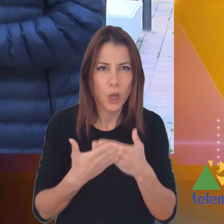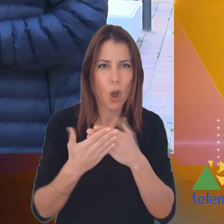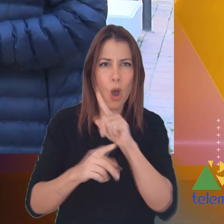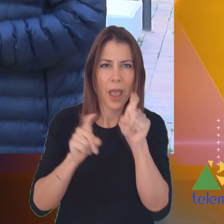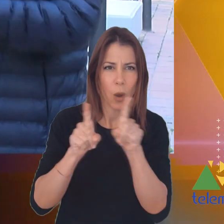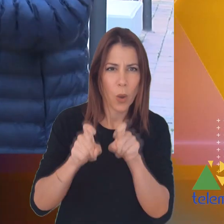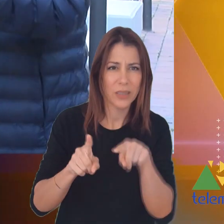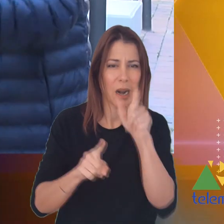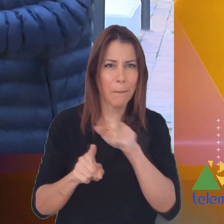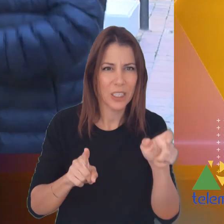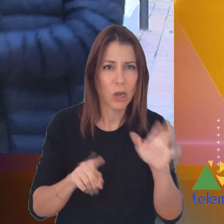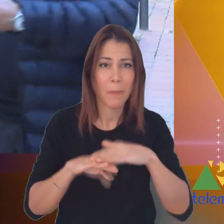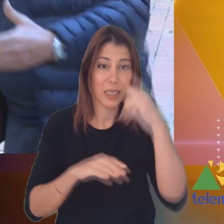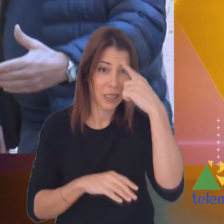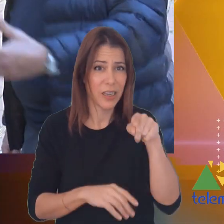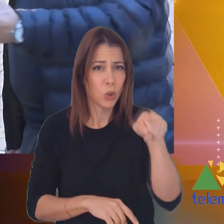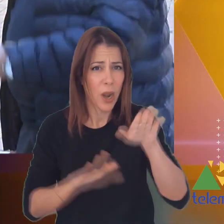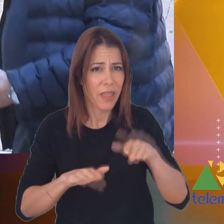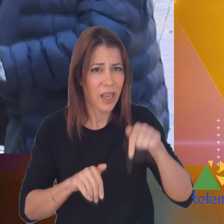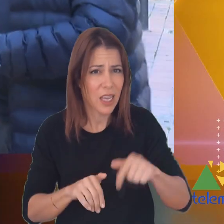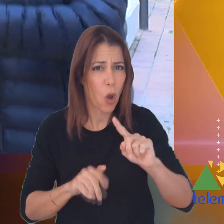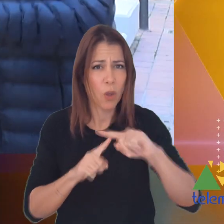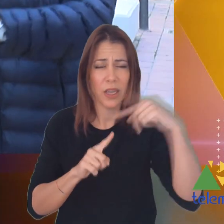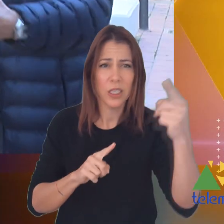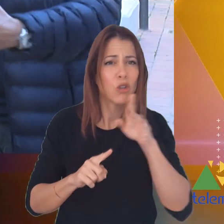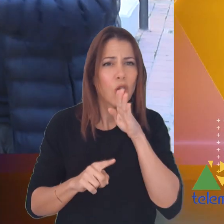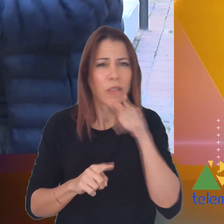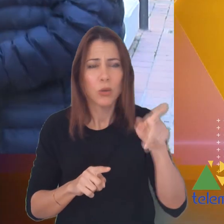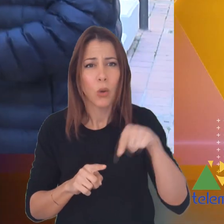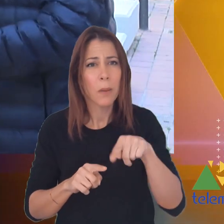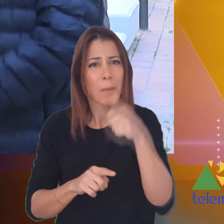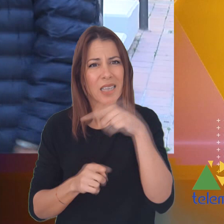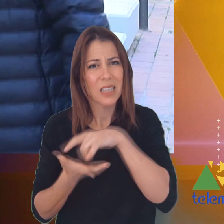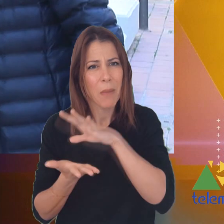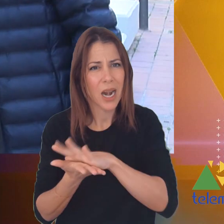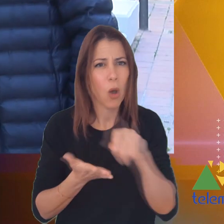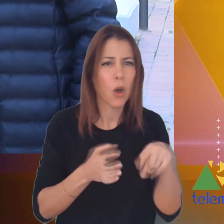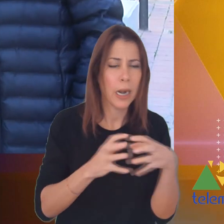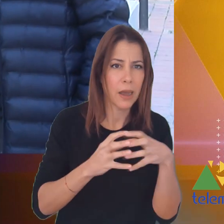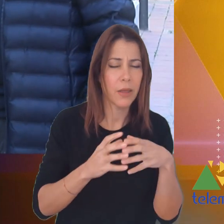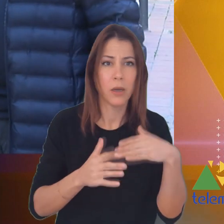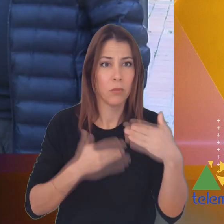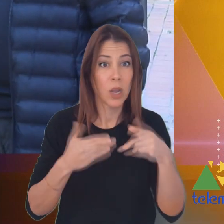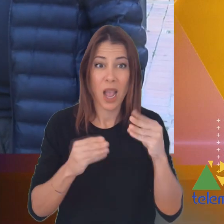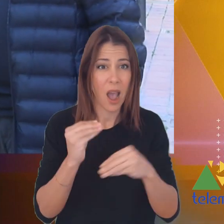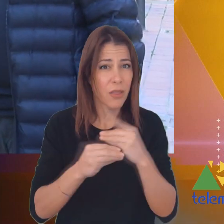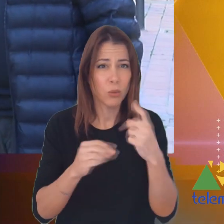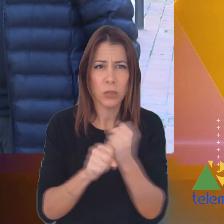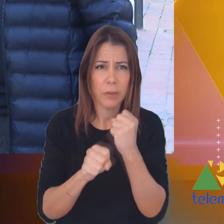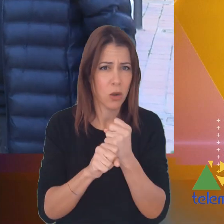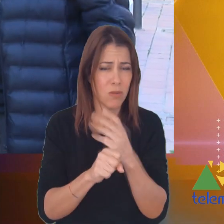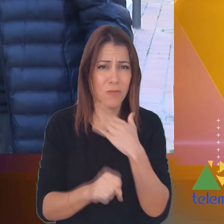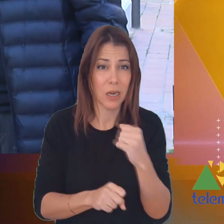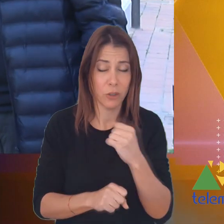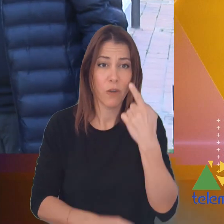encuestas a la gente para saber si tú eres de aquí o eres de allí, si perteneces más a Málaga que a Granada. Y hacen un trabajo inmenso, ¿no?